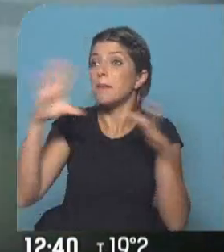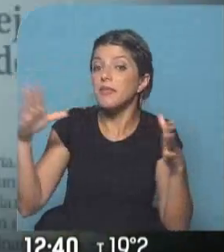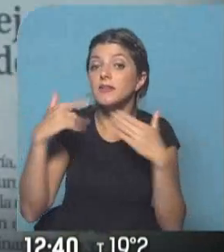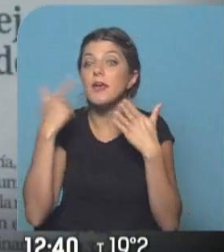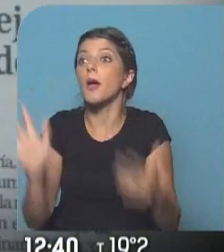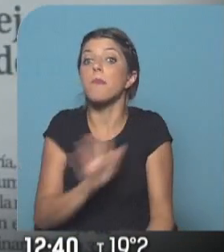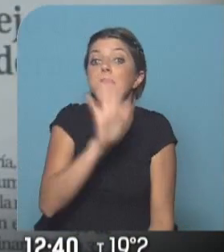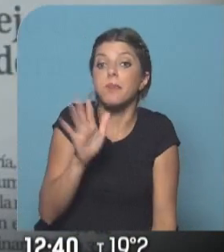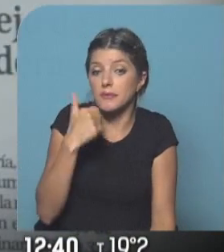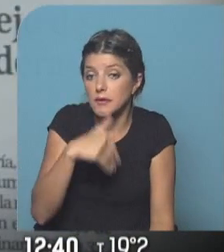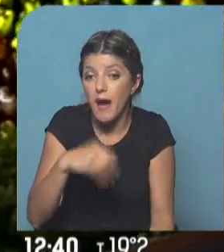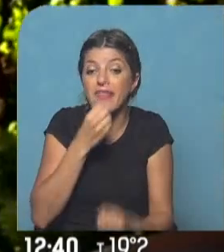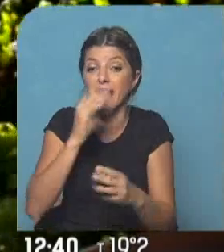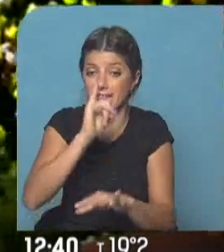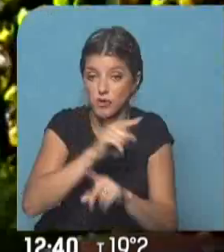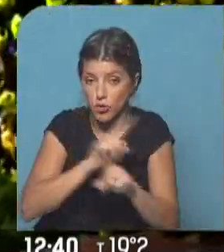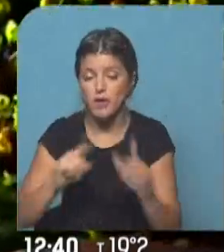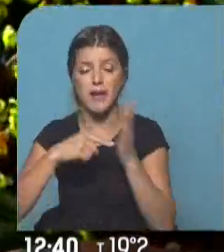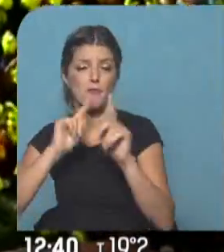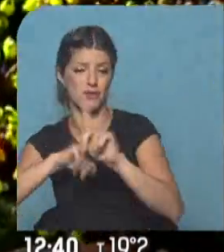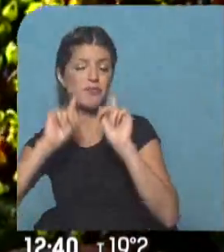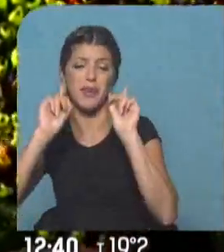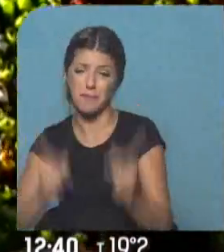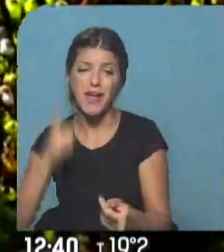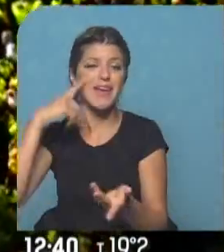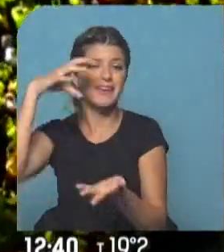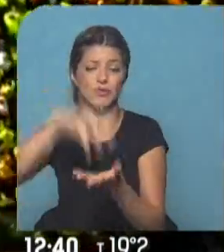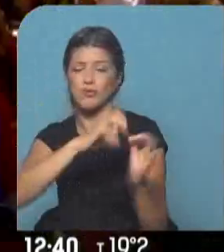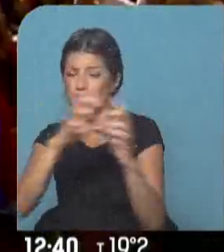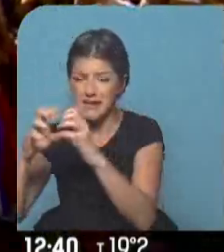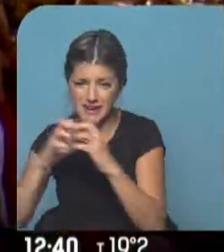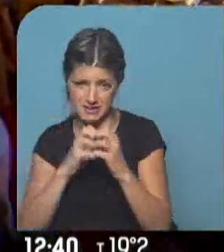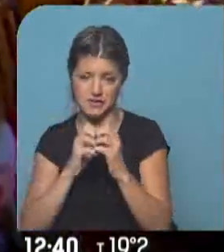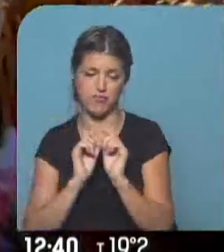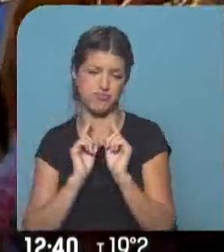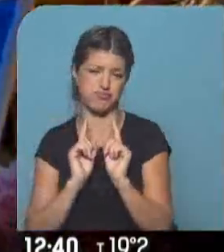en el limbo y una crisis constitucional que no ha cesado.